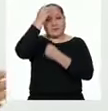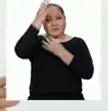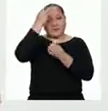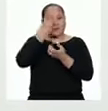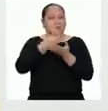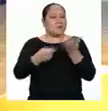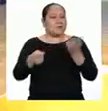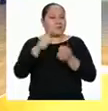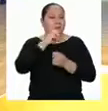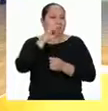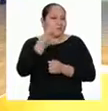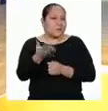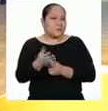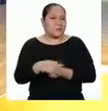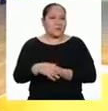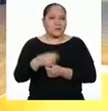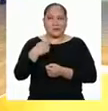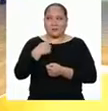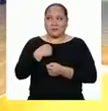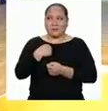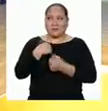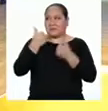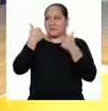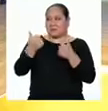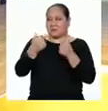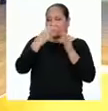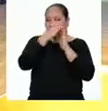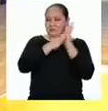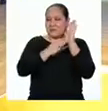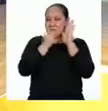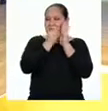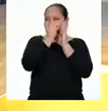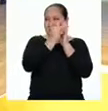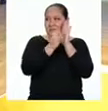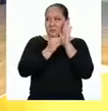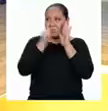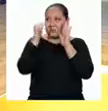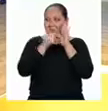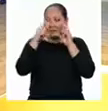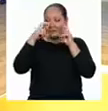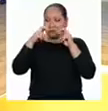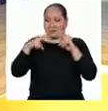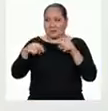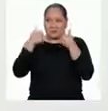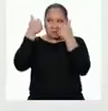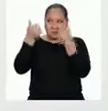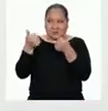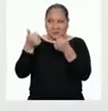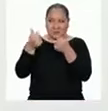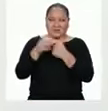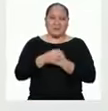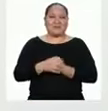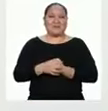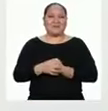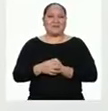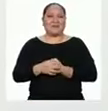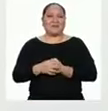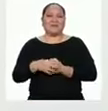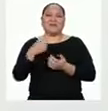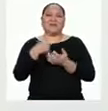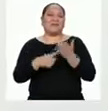¿qué podríamos decir? ¿Que soy muy bueno procesando datos y que nuestro estudio será un éxito? Me refería a